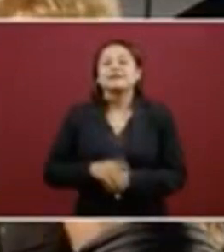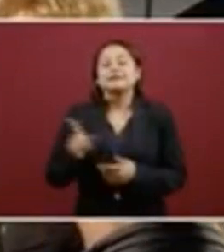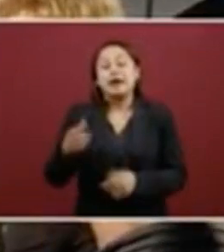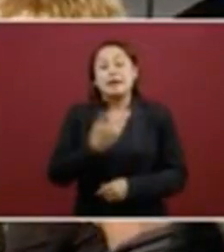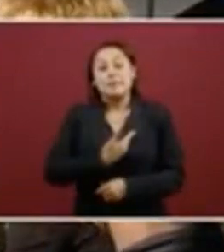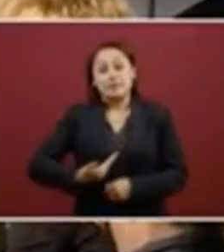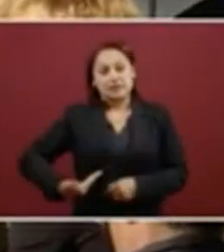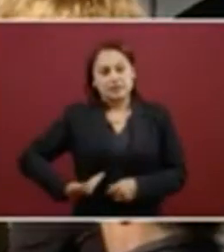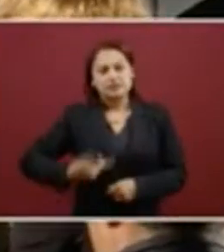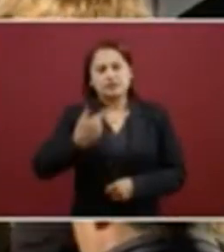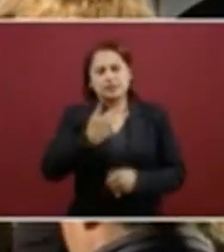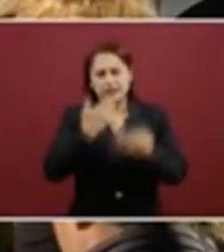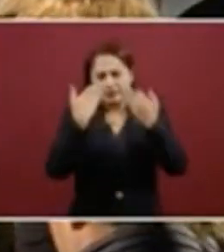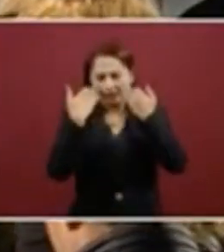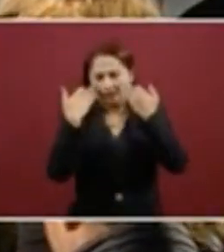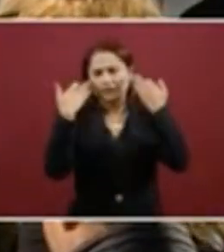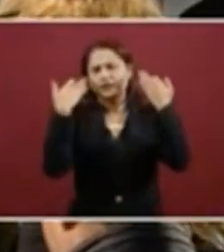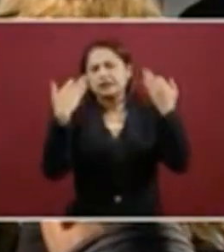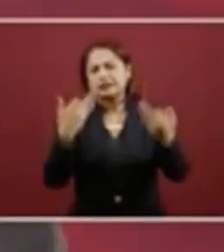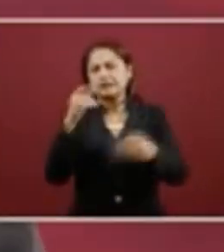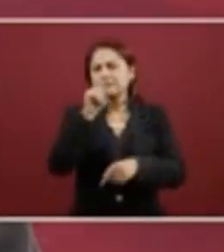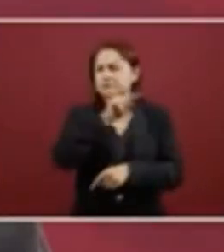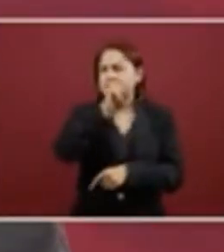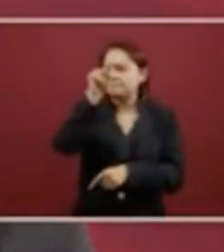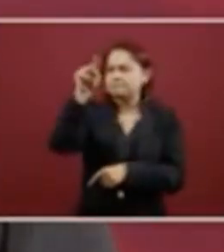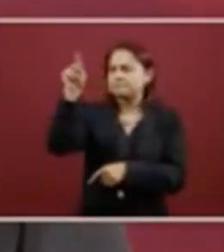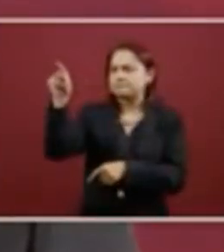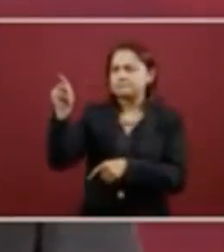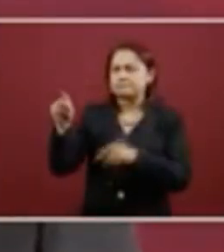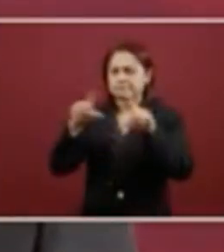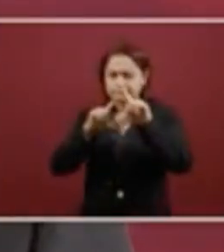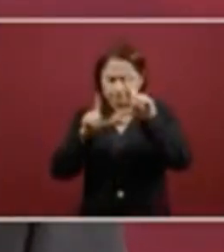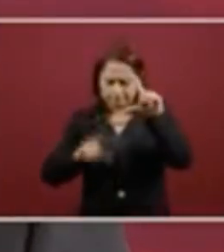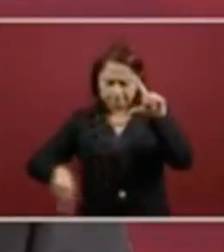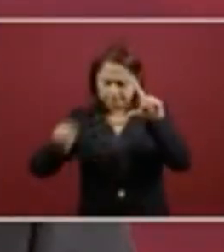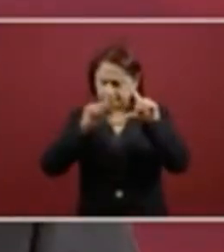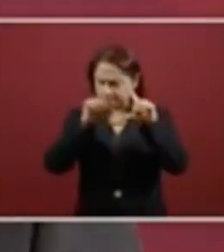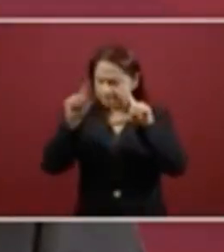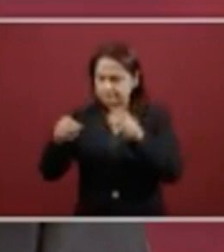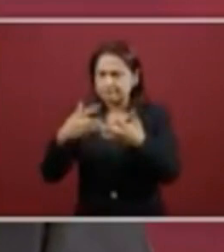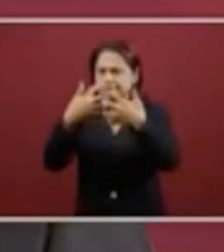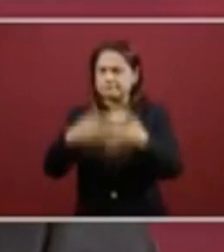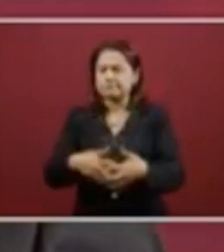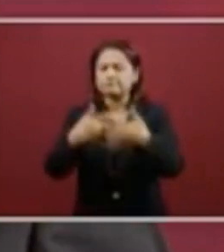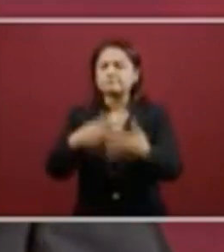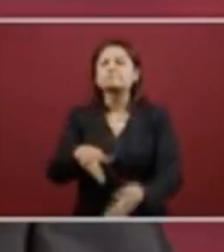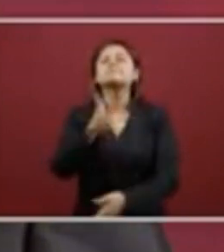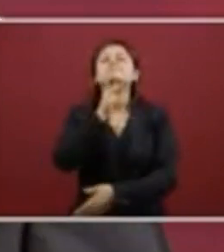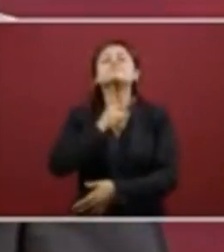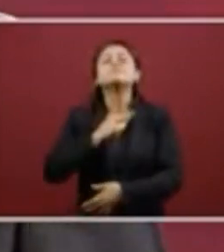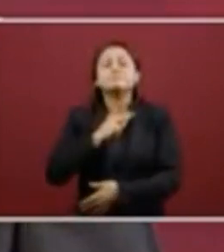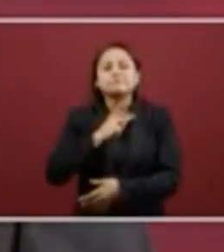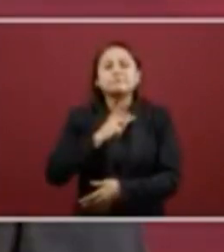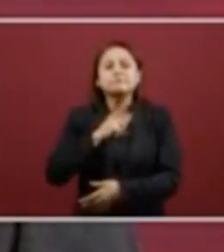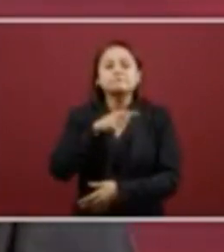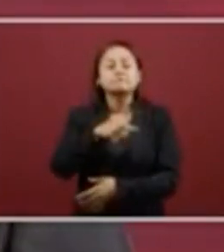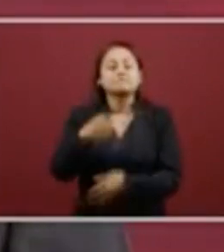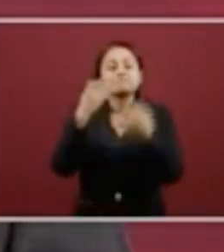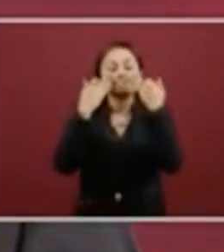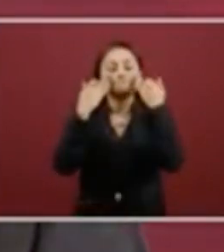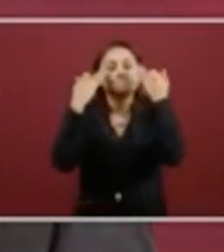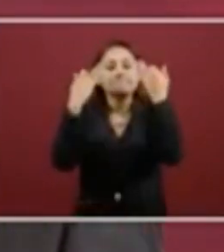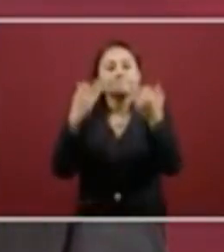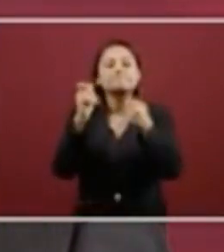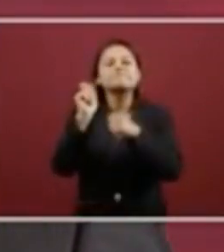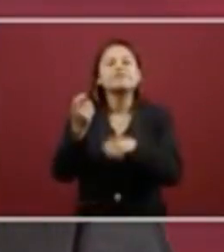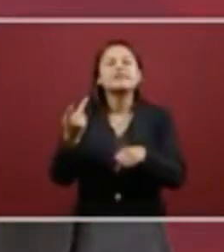eso es mediante un Consejo de Administración que realmente funcione. Pero que yo vea el Consejo, o sea, acaban está